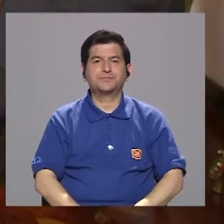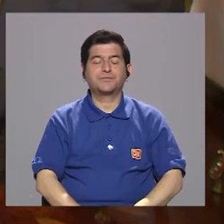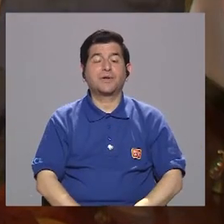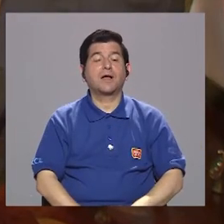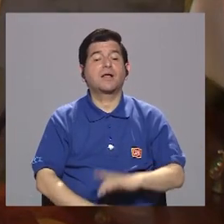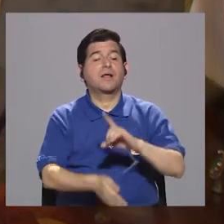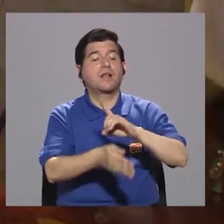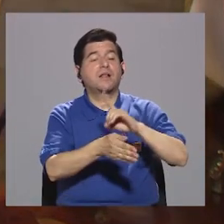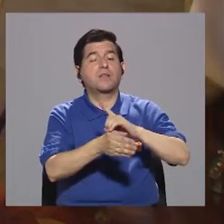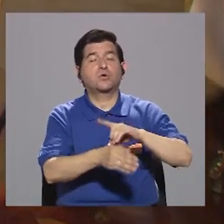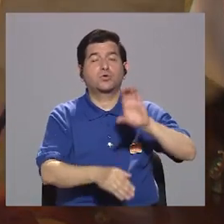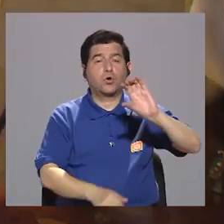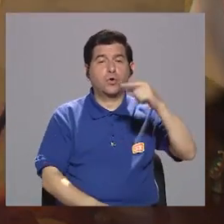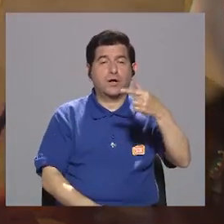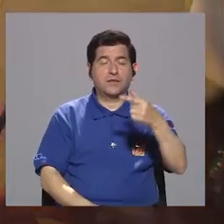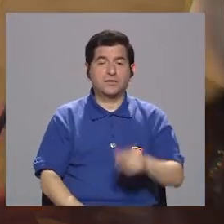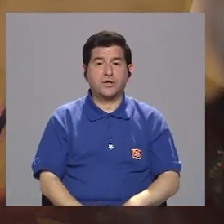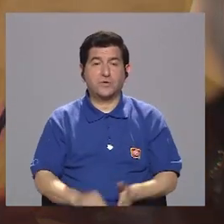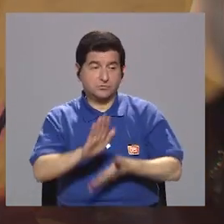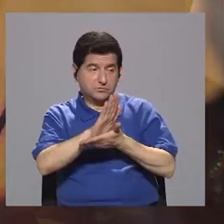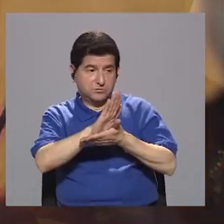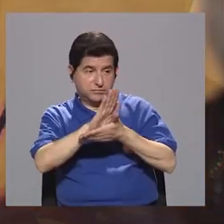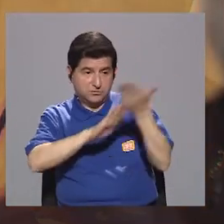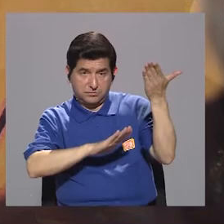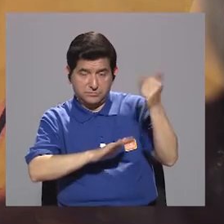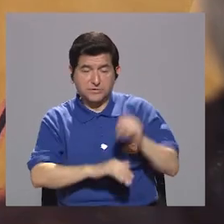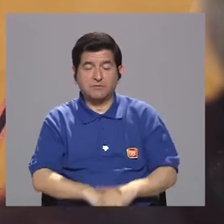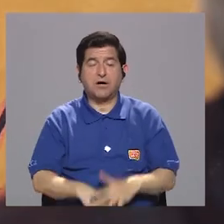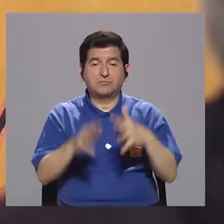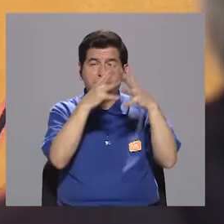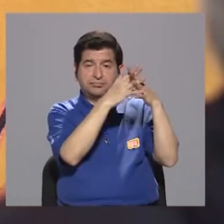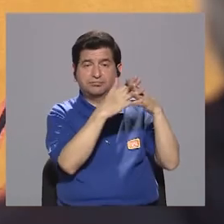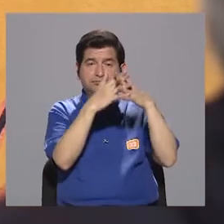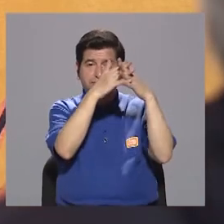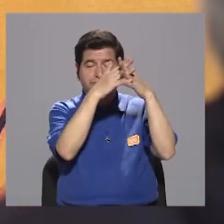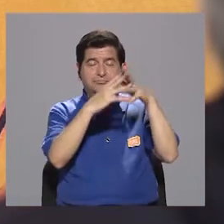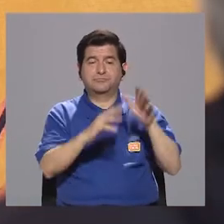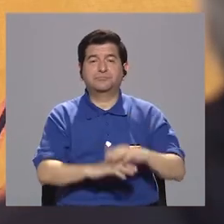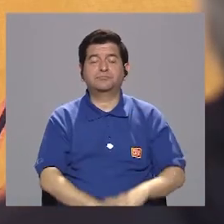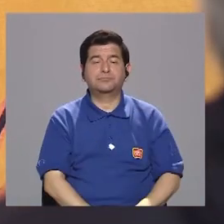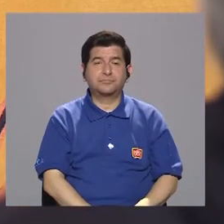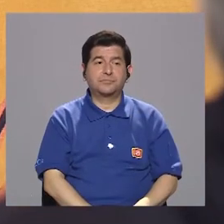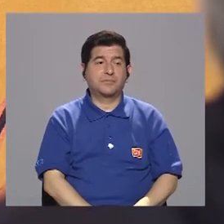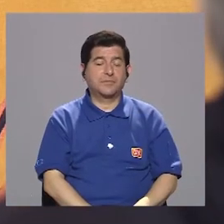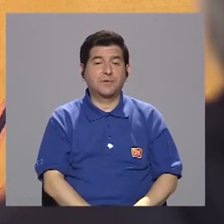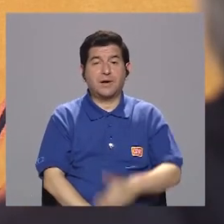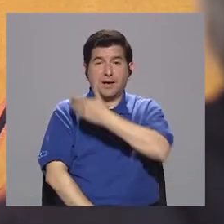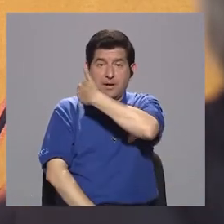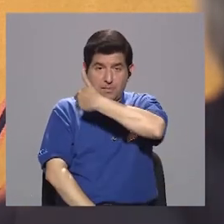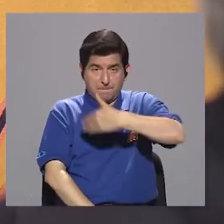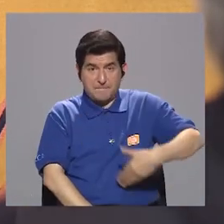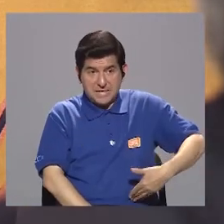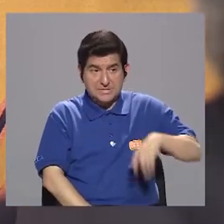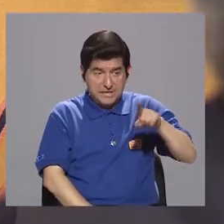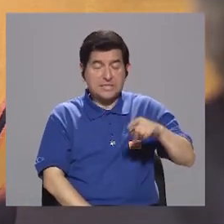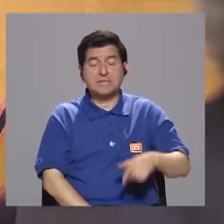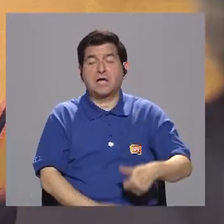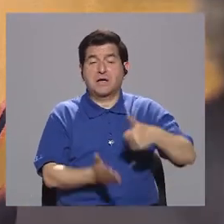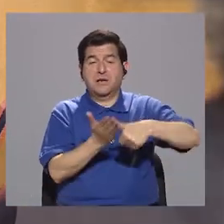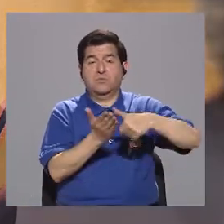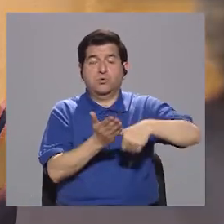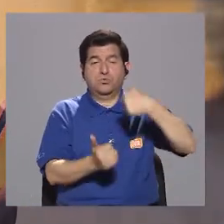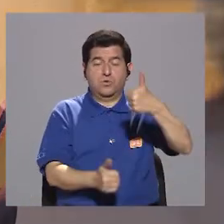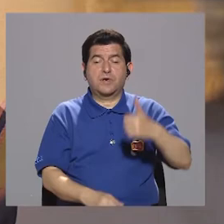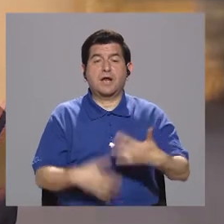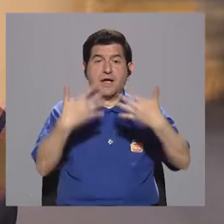Se va el doctor Calderón Guardia a Estados Unidos cuando es presidente electo.